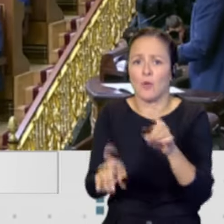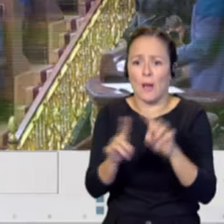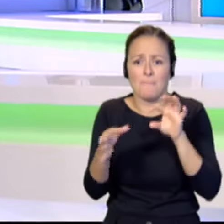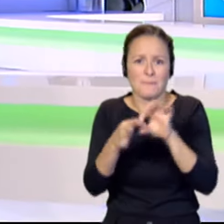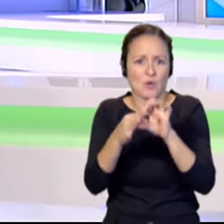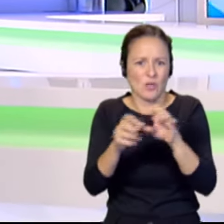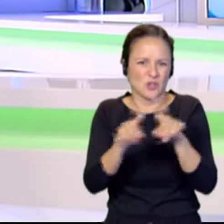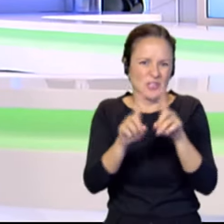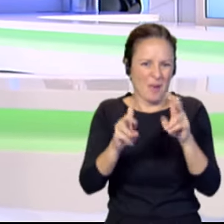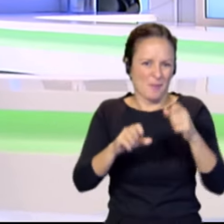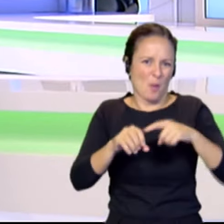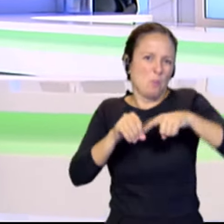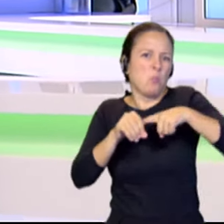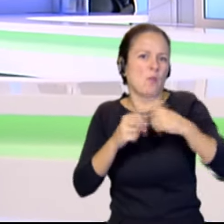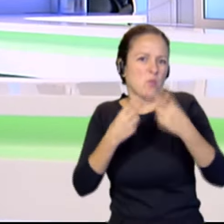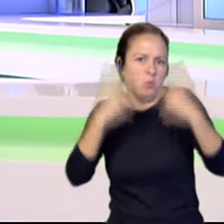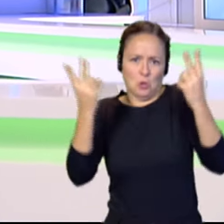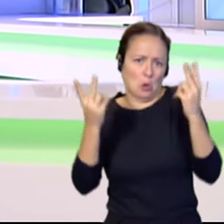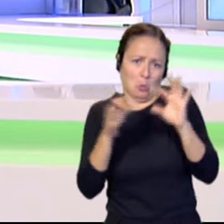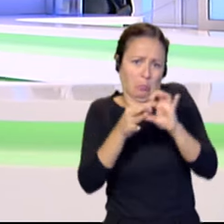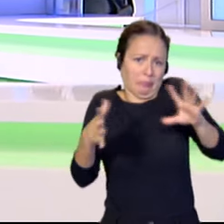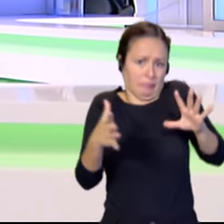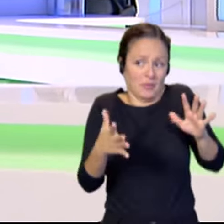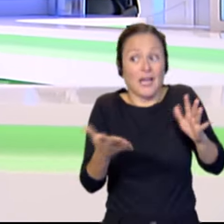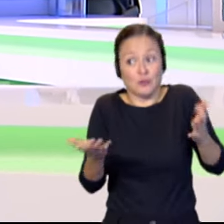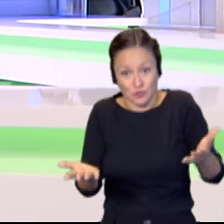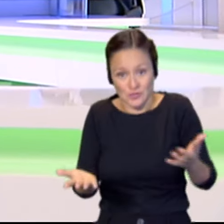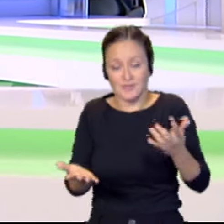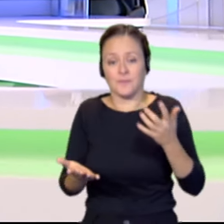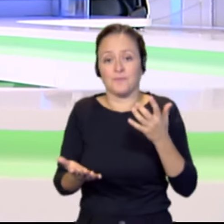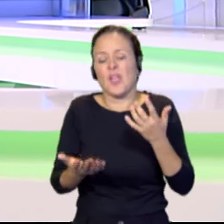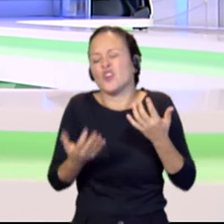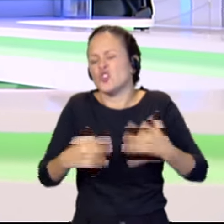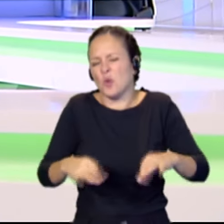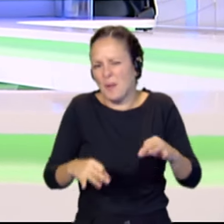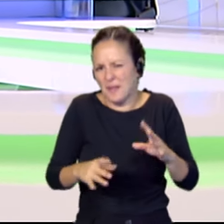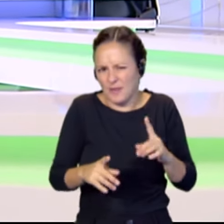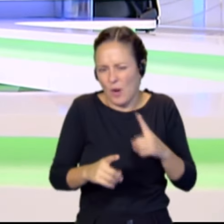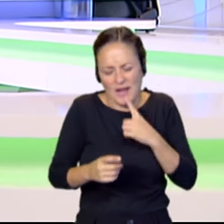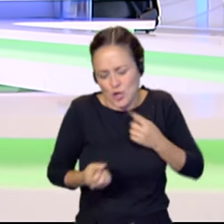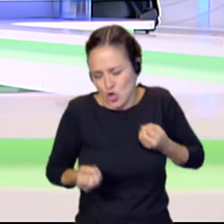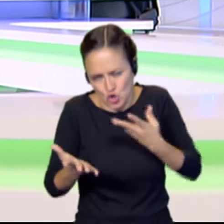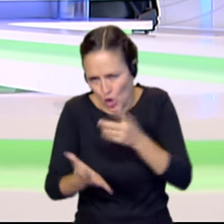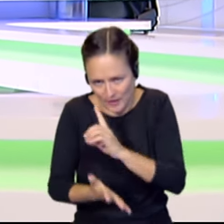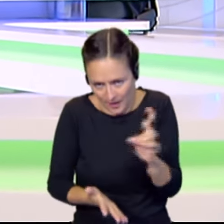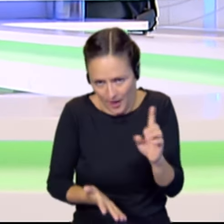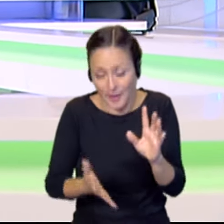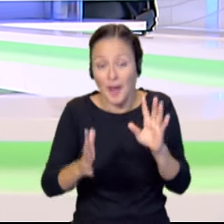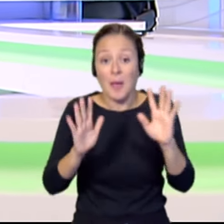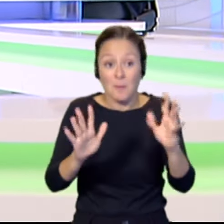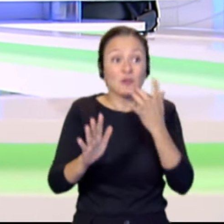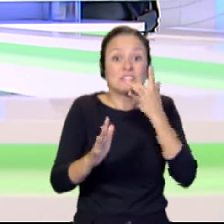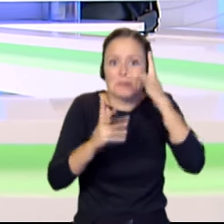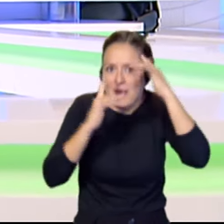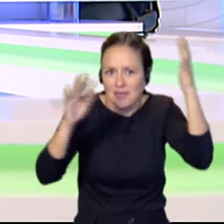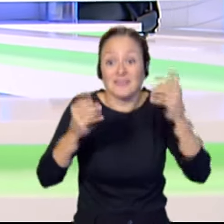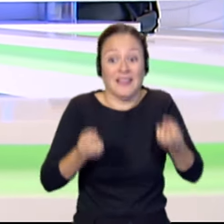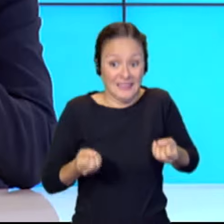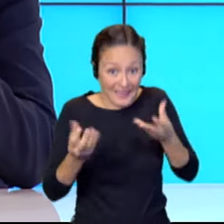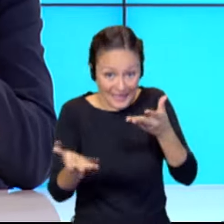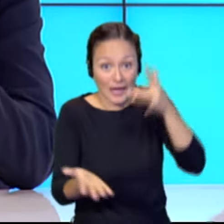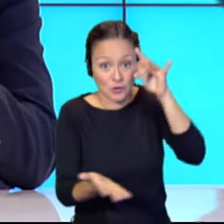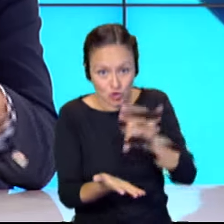cargo por eso por eso en caso de que declarara por lo más normal que no decare En caso de que declarara realmente cualquier cuestión